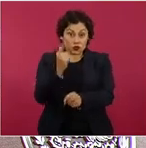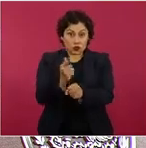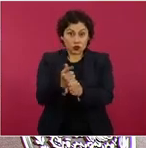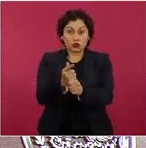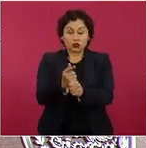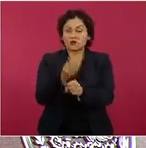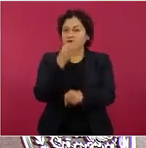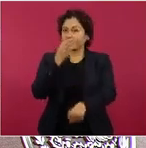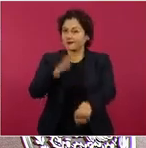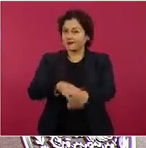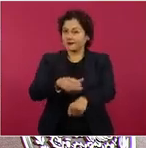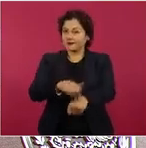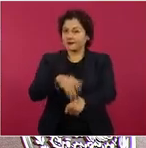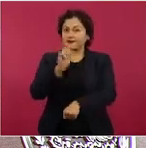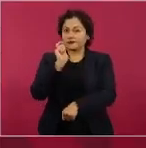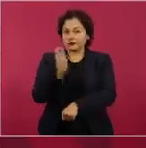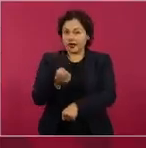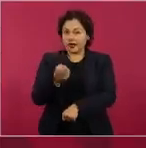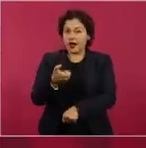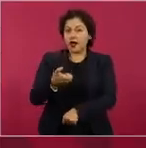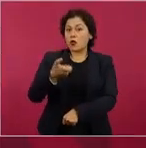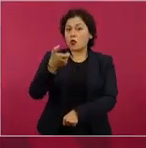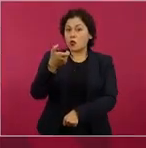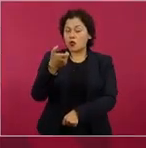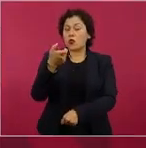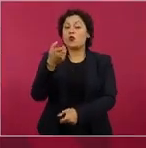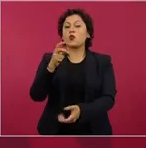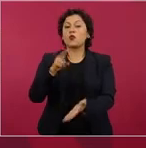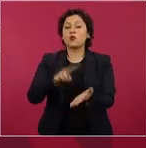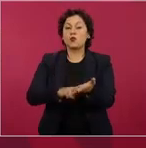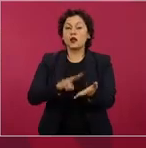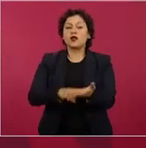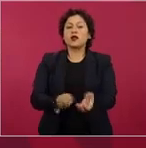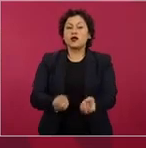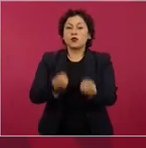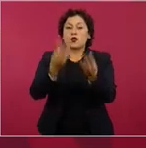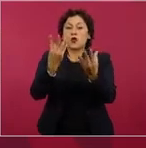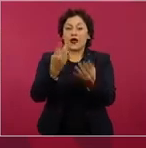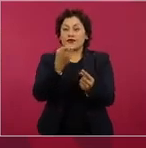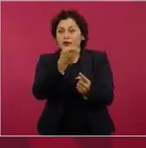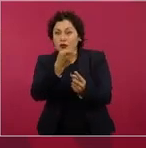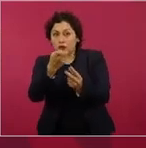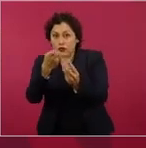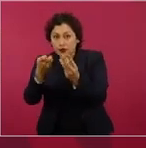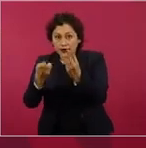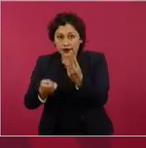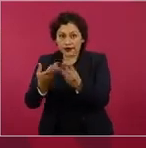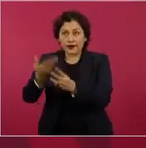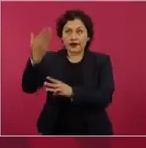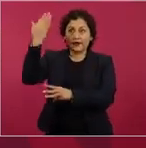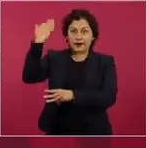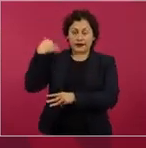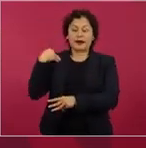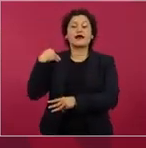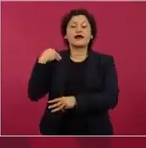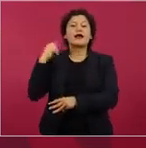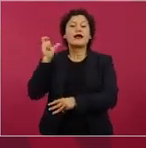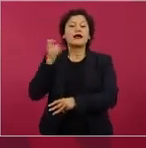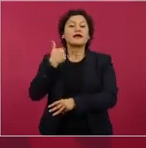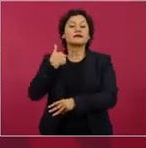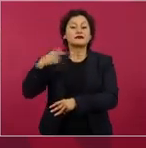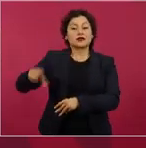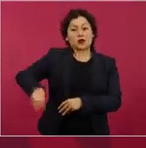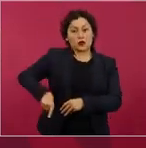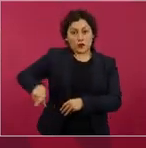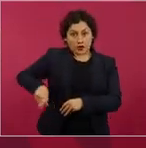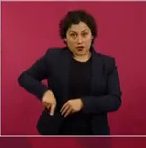recordamos, el precio que tenía estos combustibles a finales del sexenio de Peña Nieto,